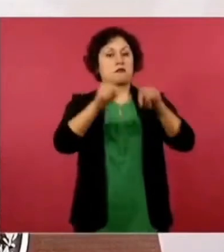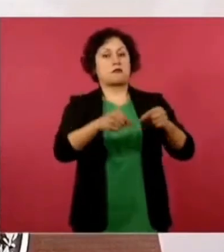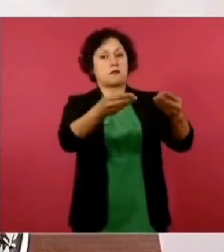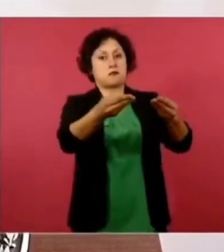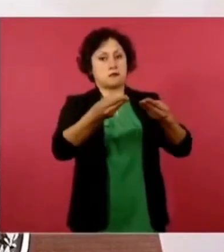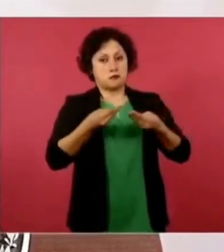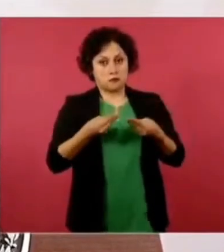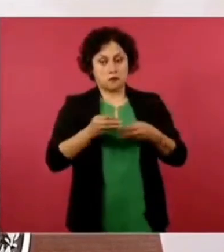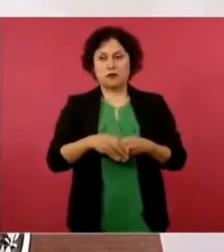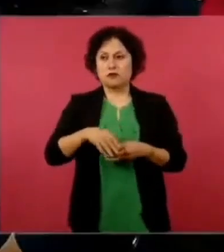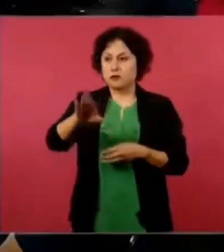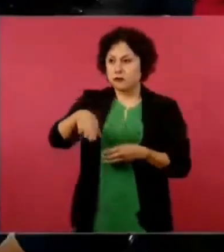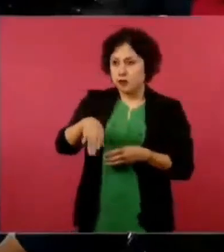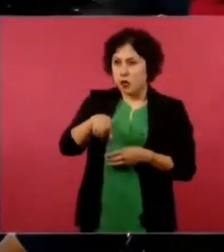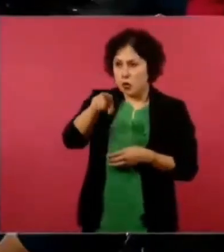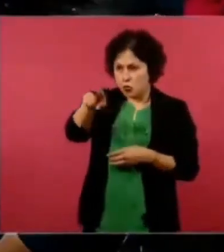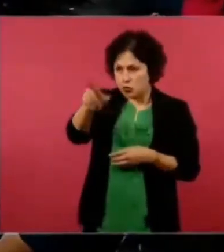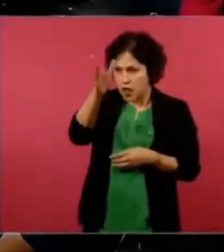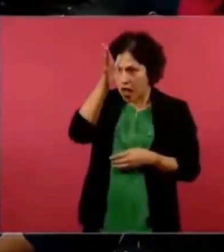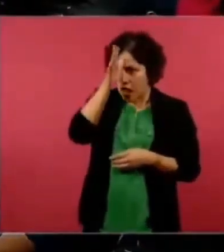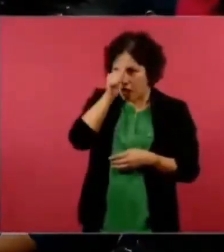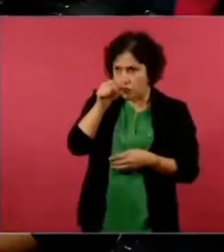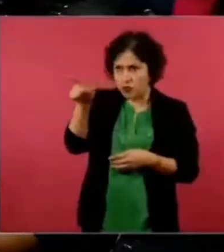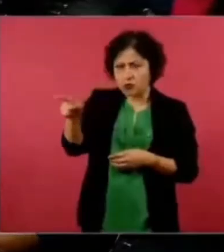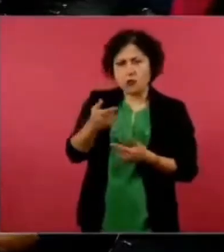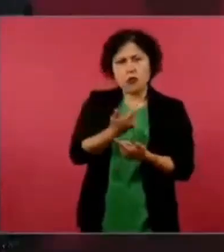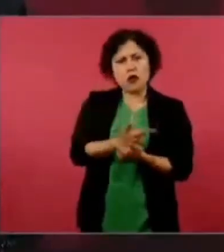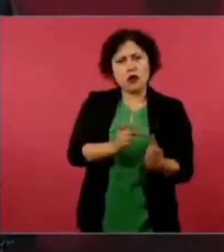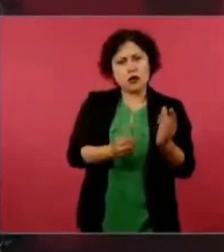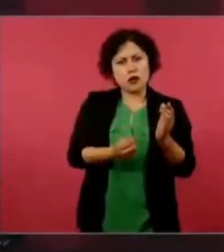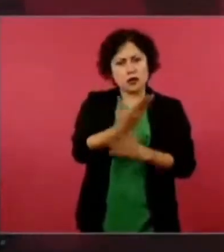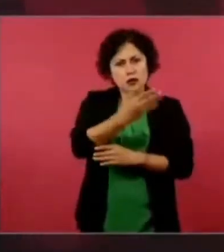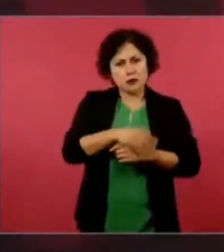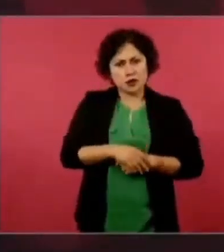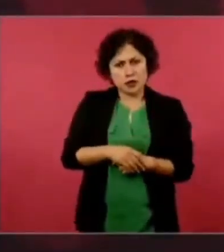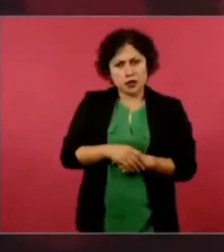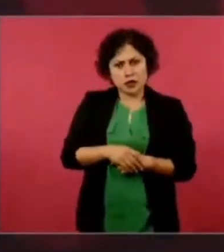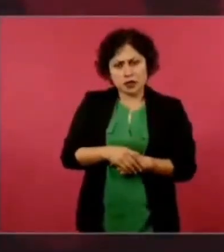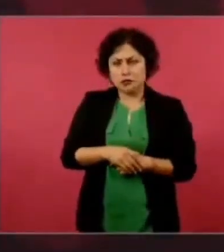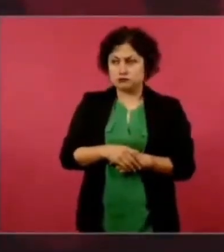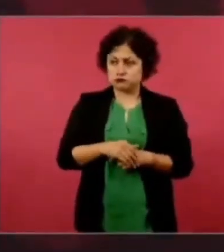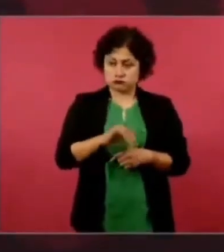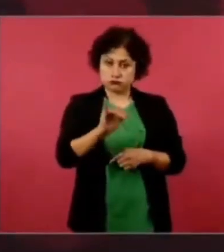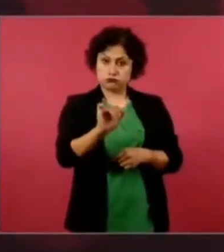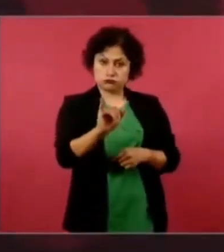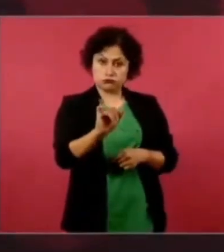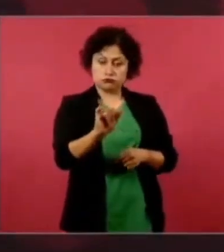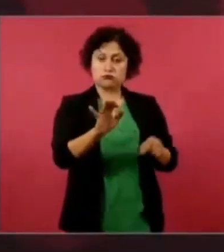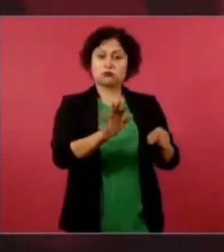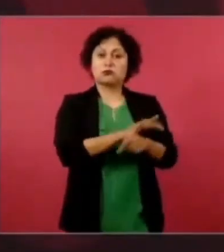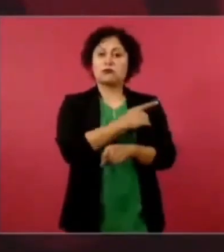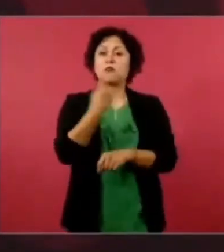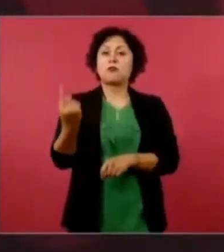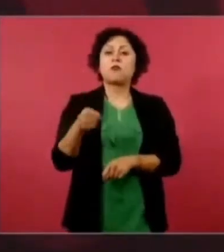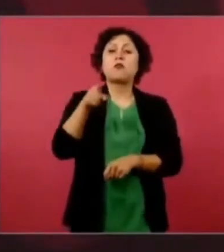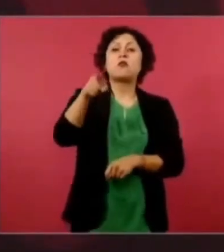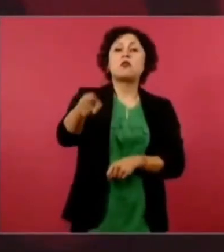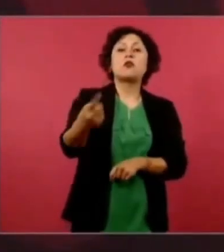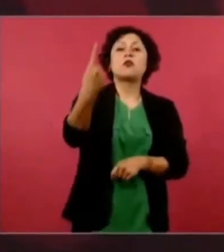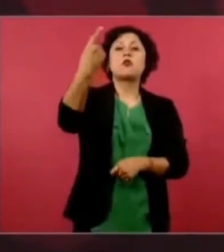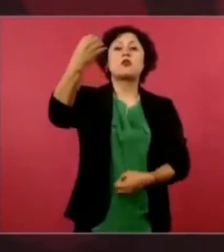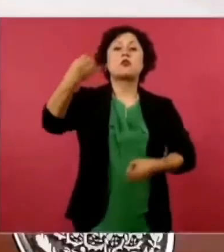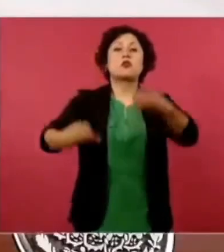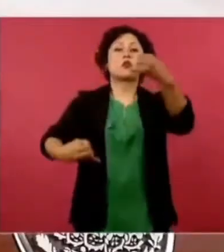¿Usted está de acuerdo que está libre? Sí, porque un juez decidió que siguiera su proceso,